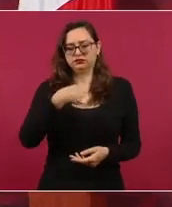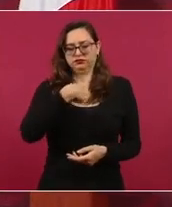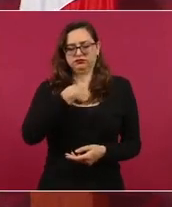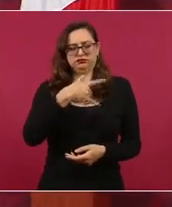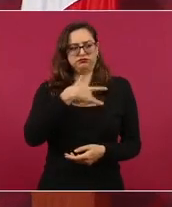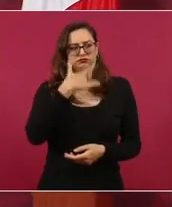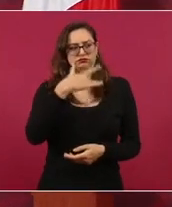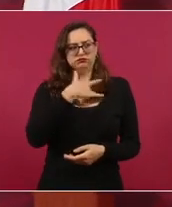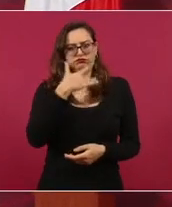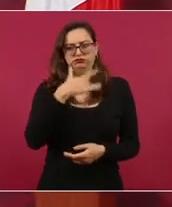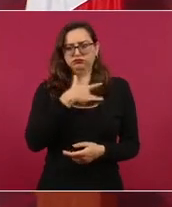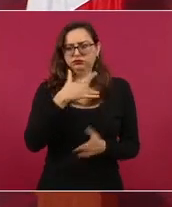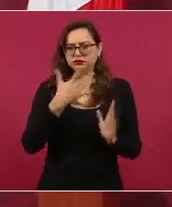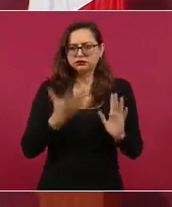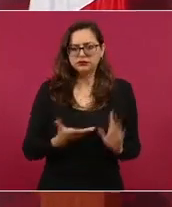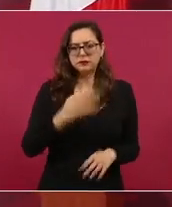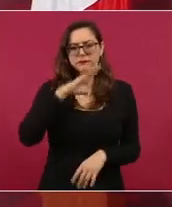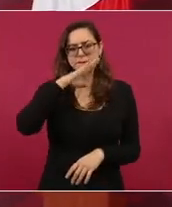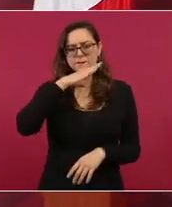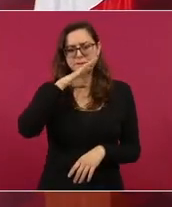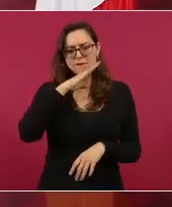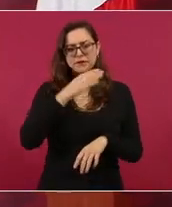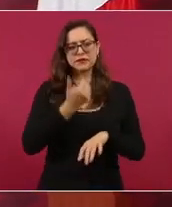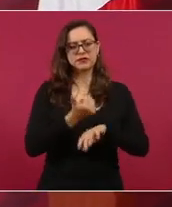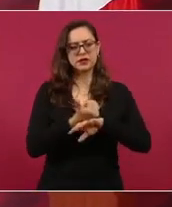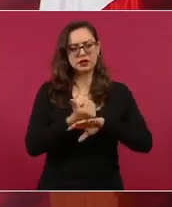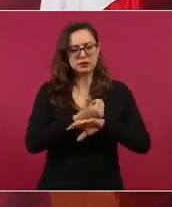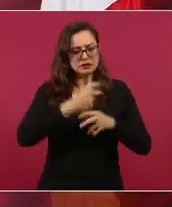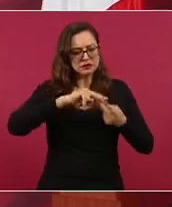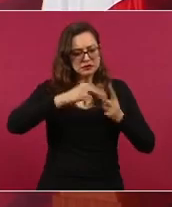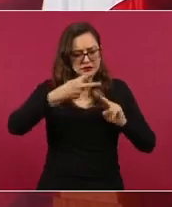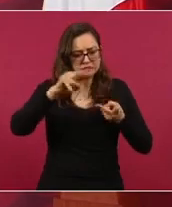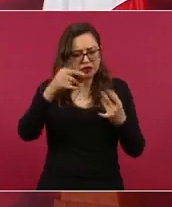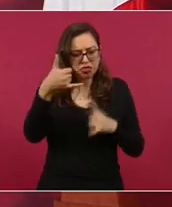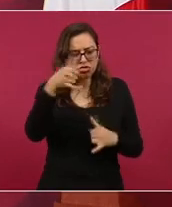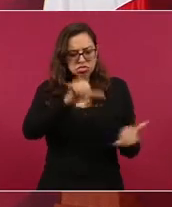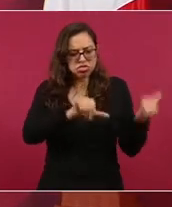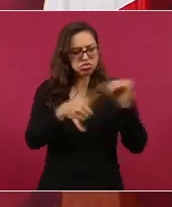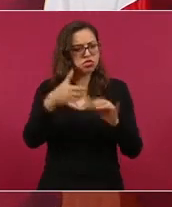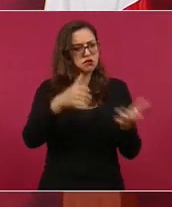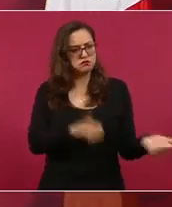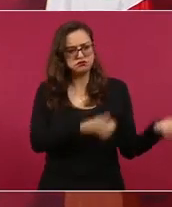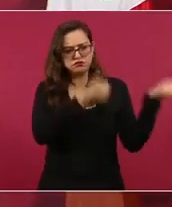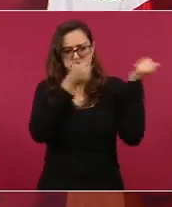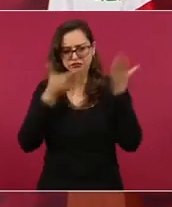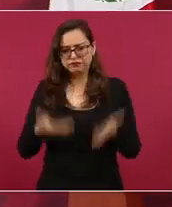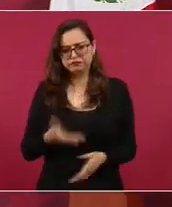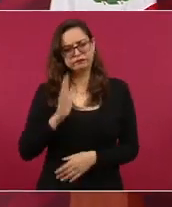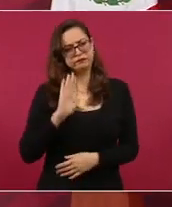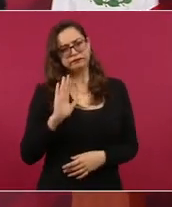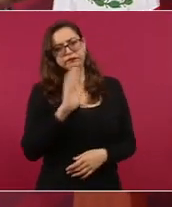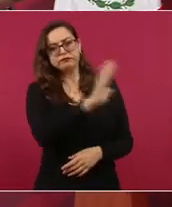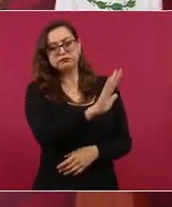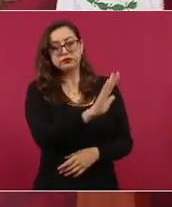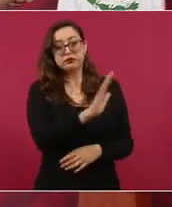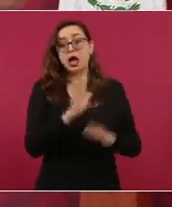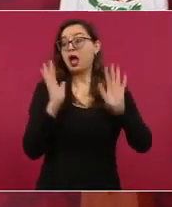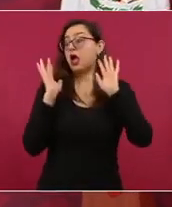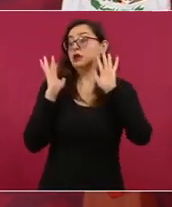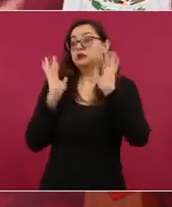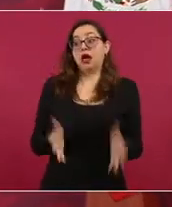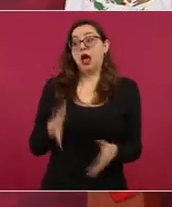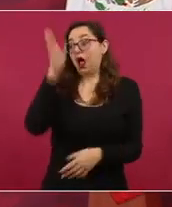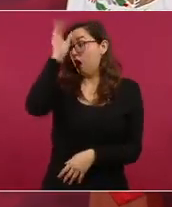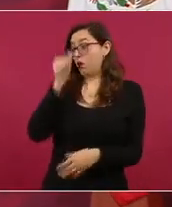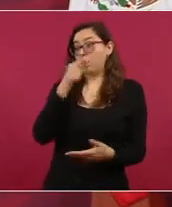el que no se permita la importación de transgénicos. En el caso del maíz, pues no